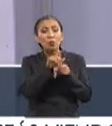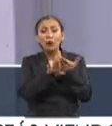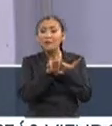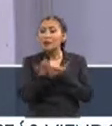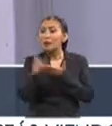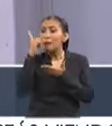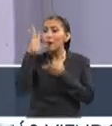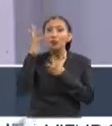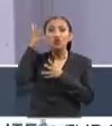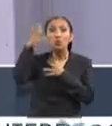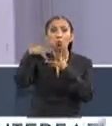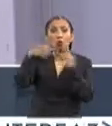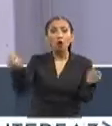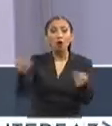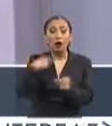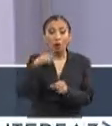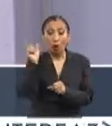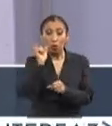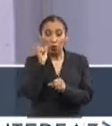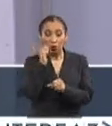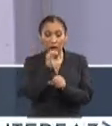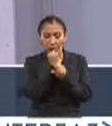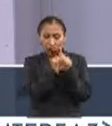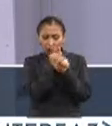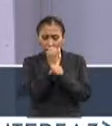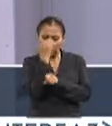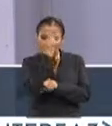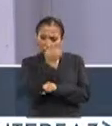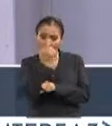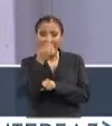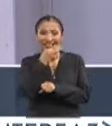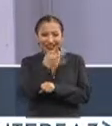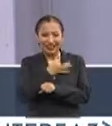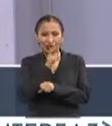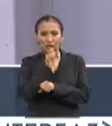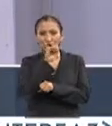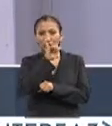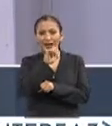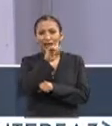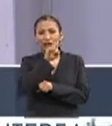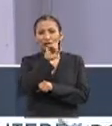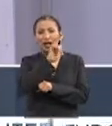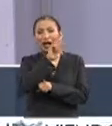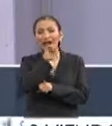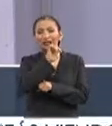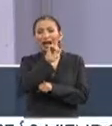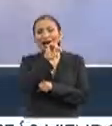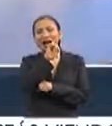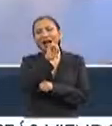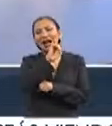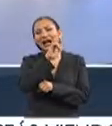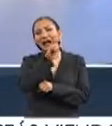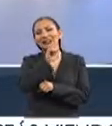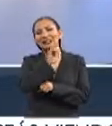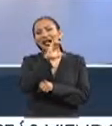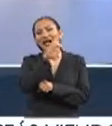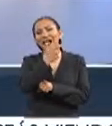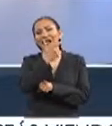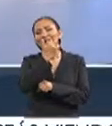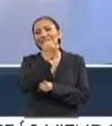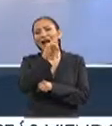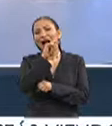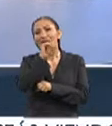se extingan. Al trabajar este reportaje nos comentaba el doctor Jesús Axayácatl Cuevas, que es el curador del Banco